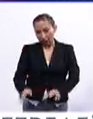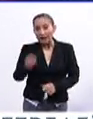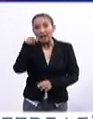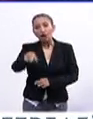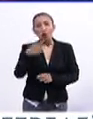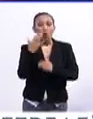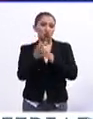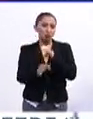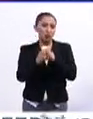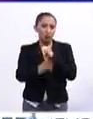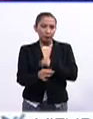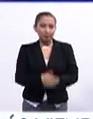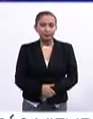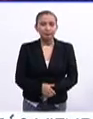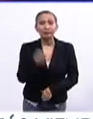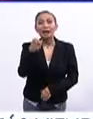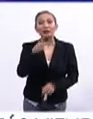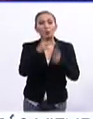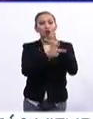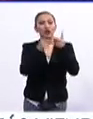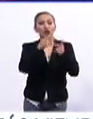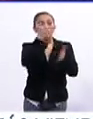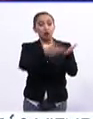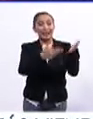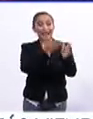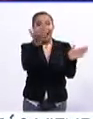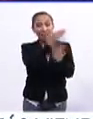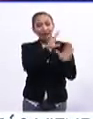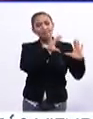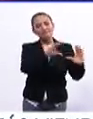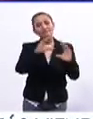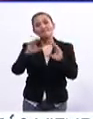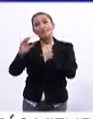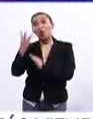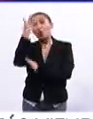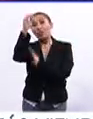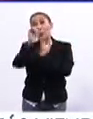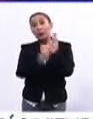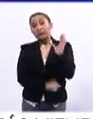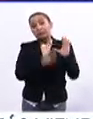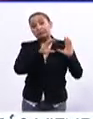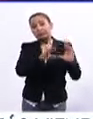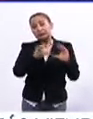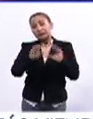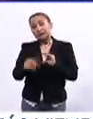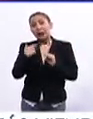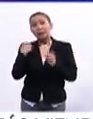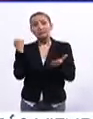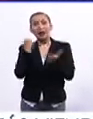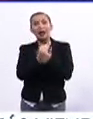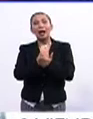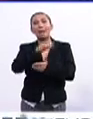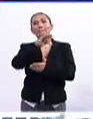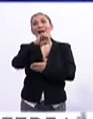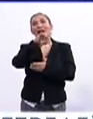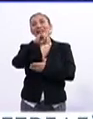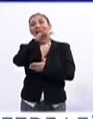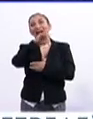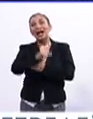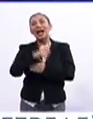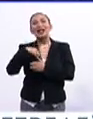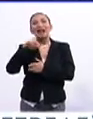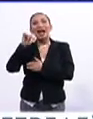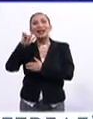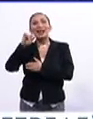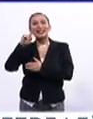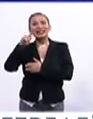como de conclusión. Y esto es producto de un taller que dimos durante 4 meses, la marca Madeja Jaja y el colectivo Lana